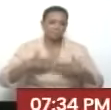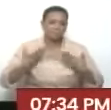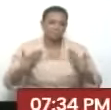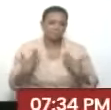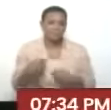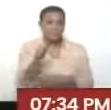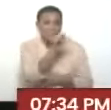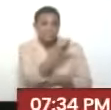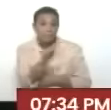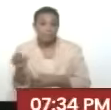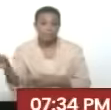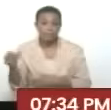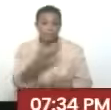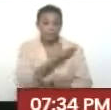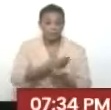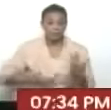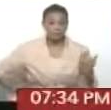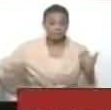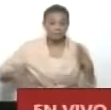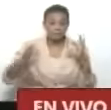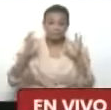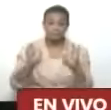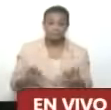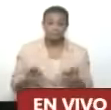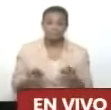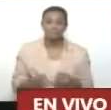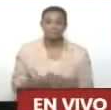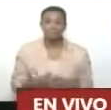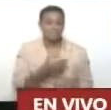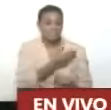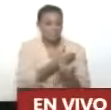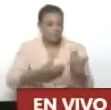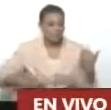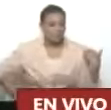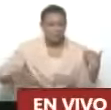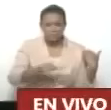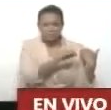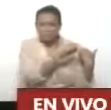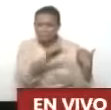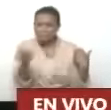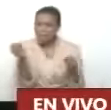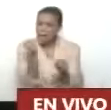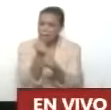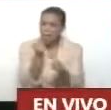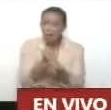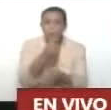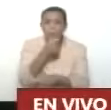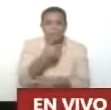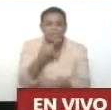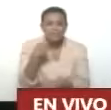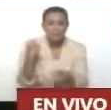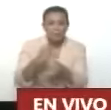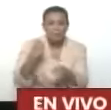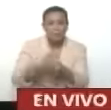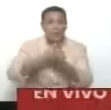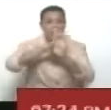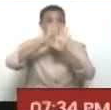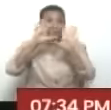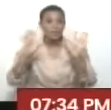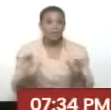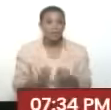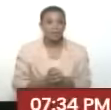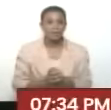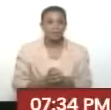Semana presidencial, semana intensa, bonita, brillante